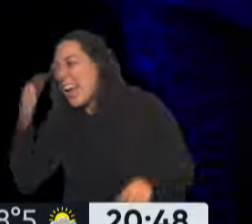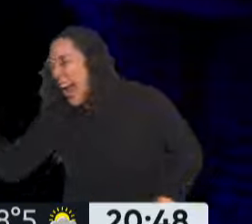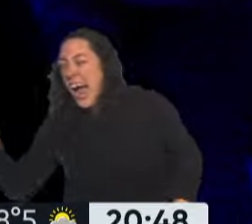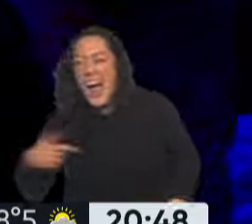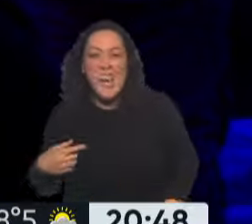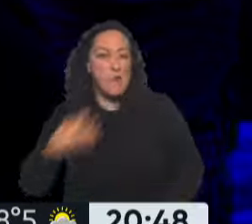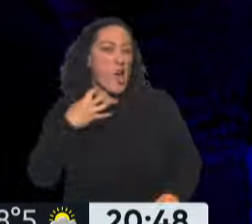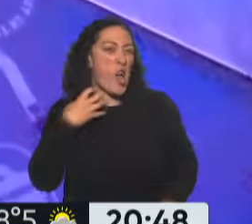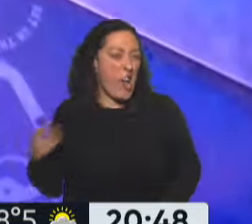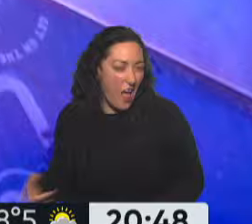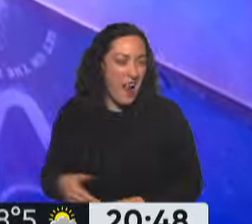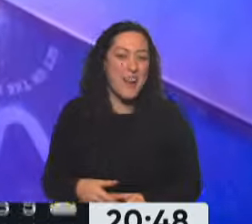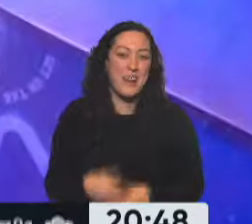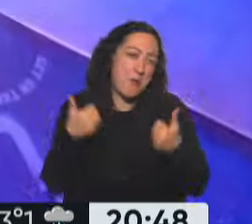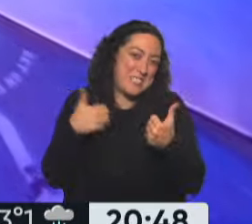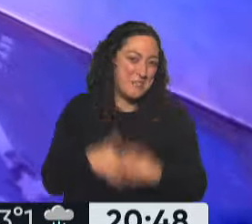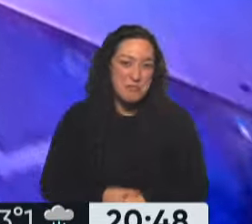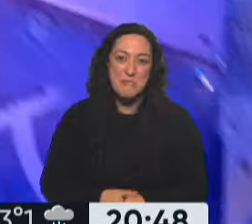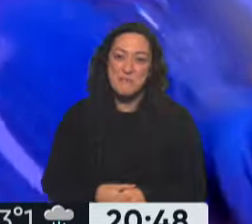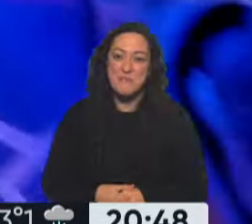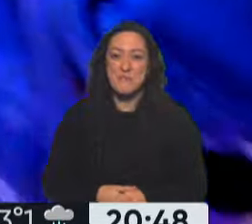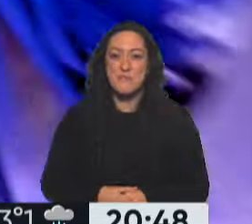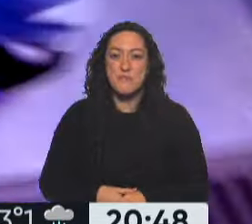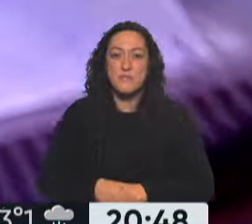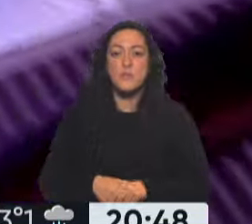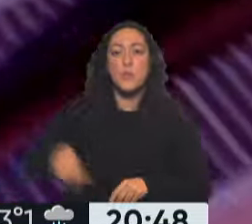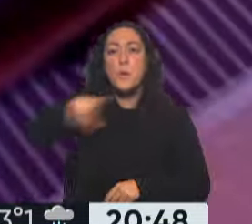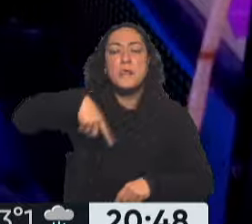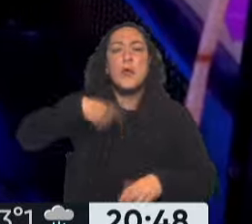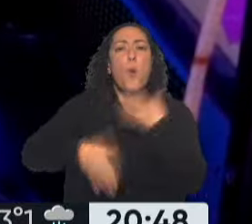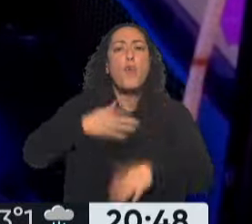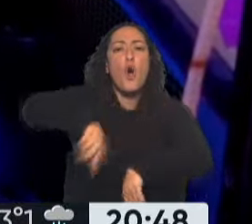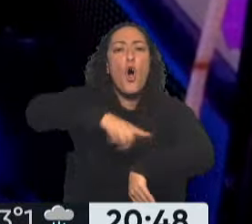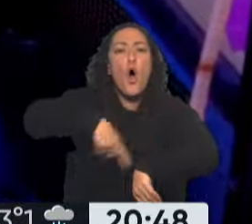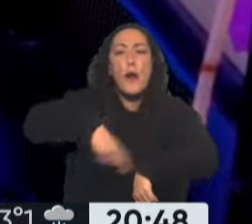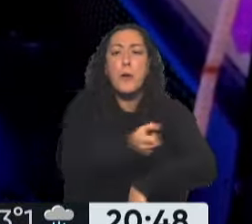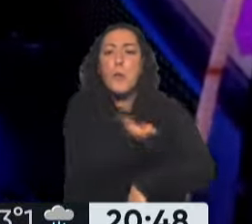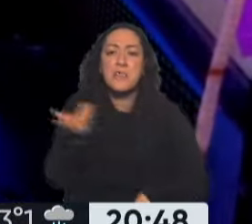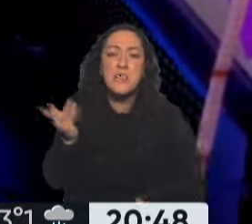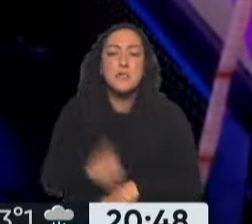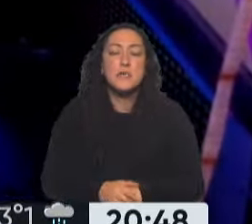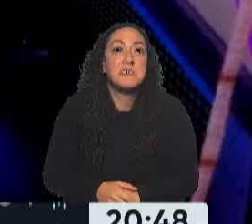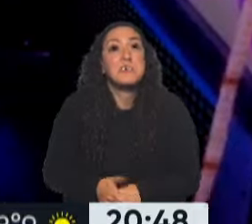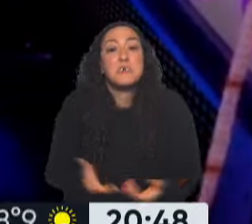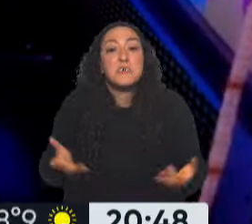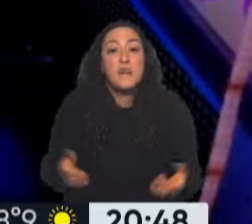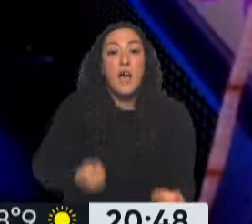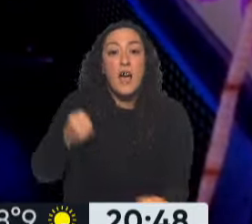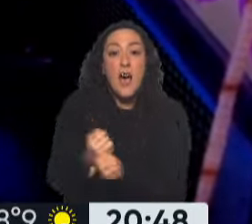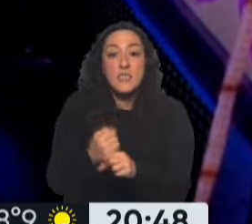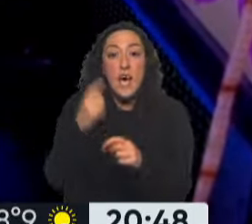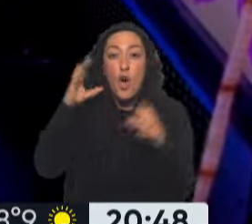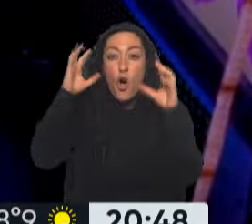agarre bronca también. Está bueno eso. ¿Cuántas horas pueden pasar acá jugando? Y hasta que no me den mal los